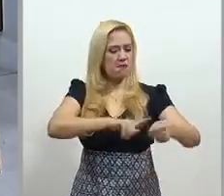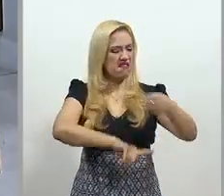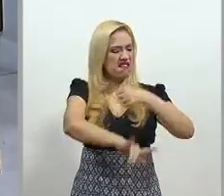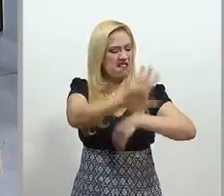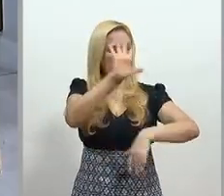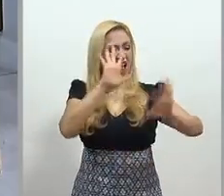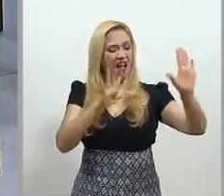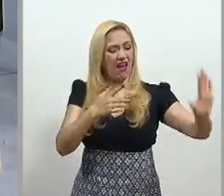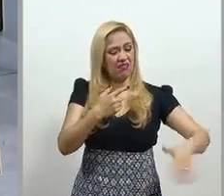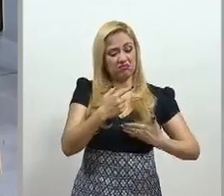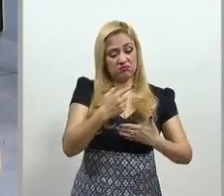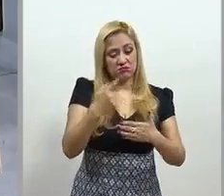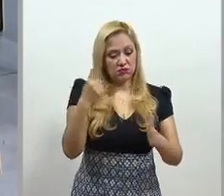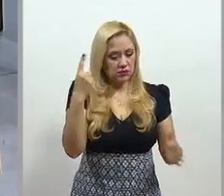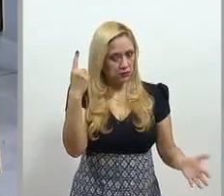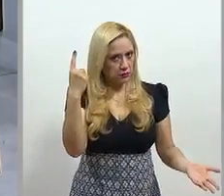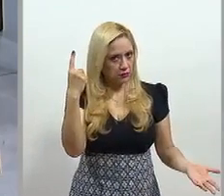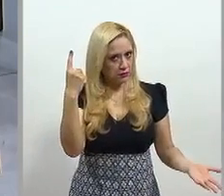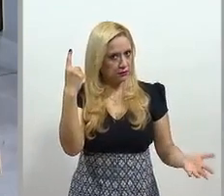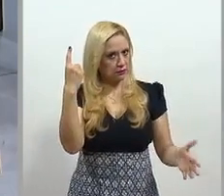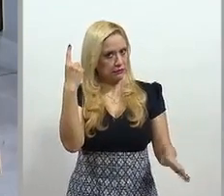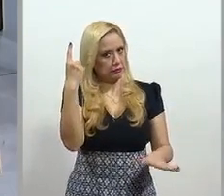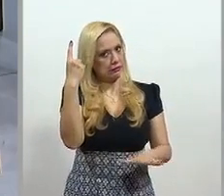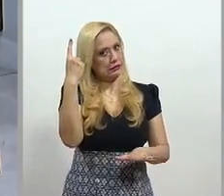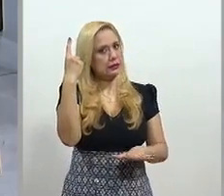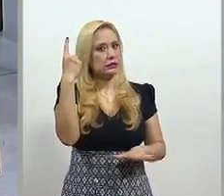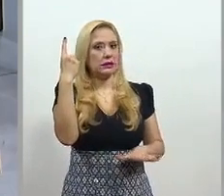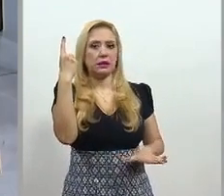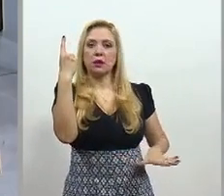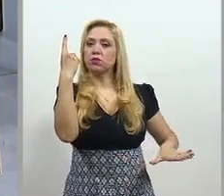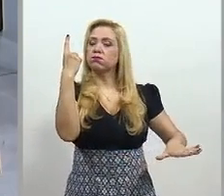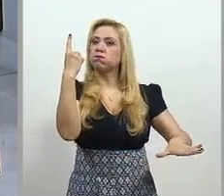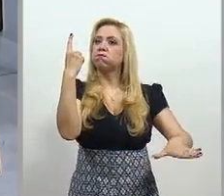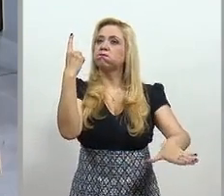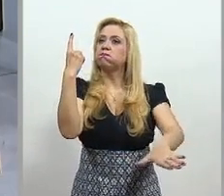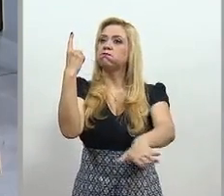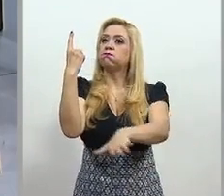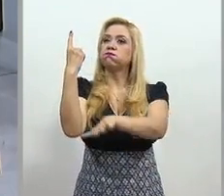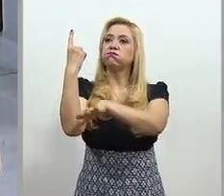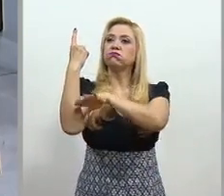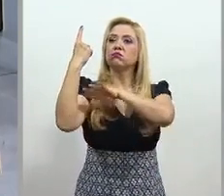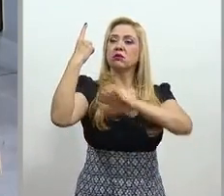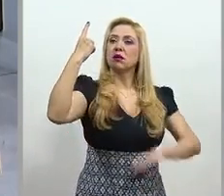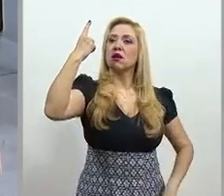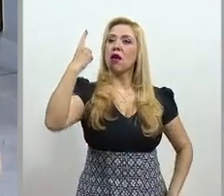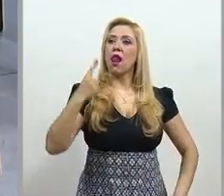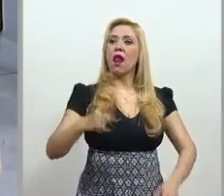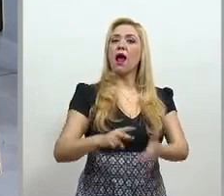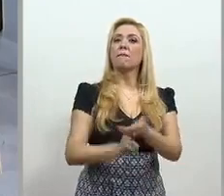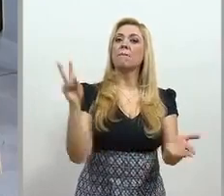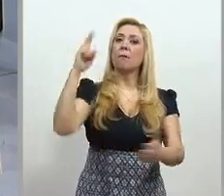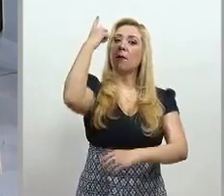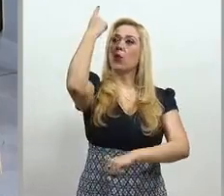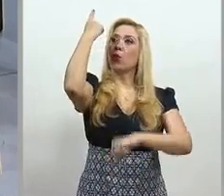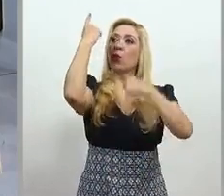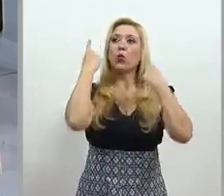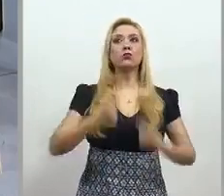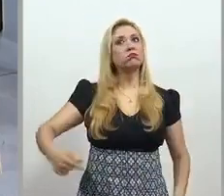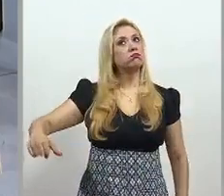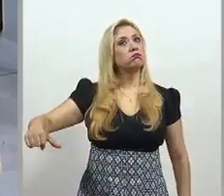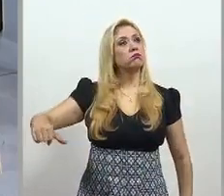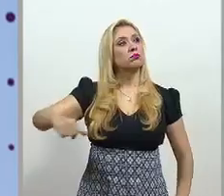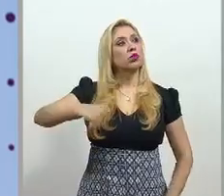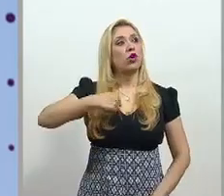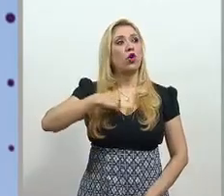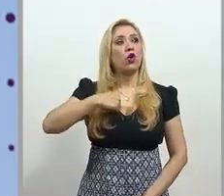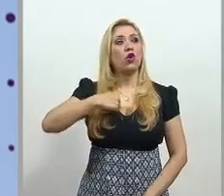Estado tiene que generar y poner a disposición de las personas para que las personas sepan en qué condiciones están y